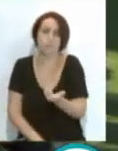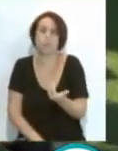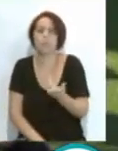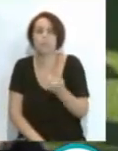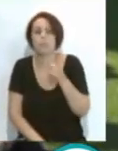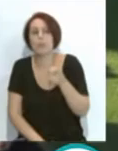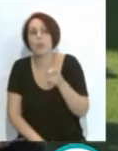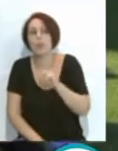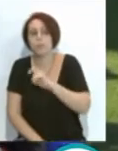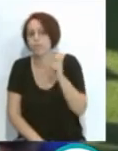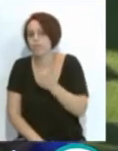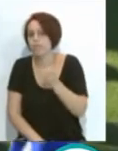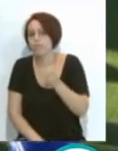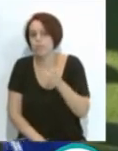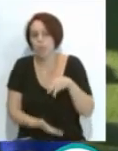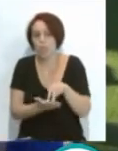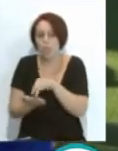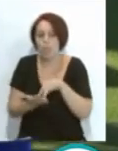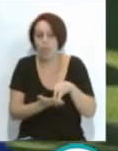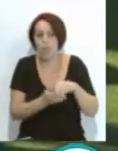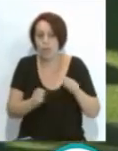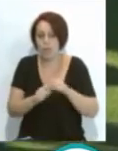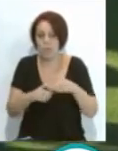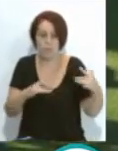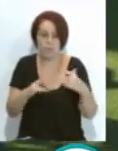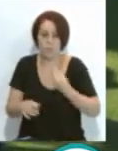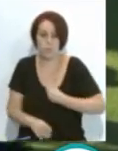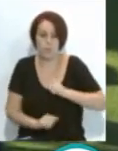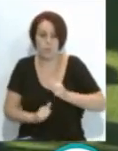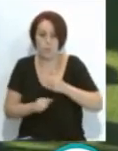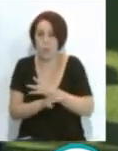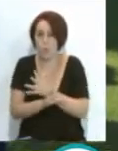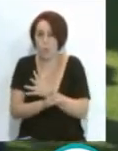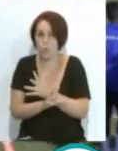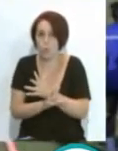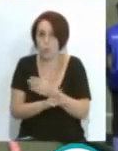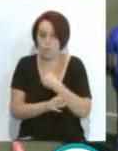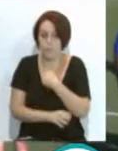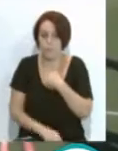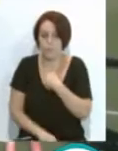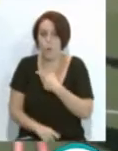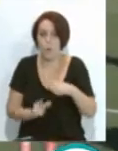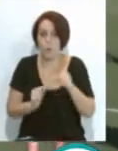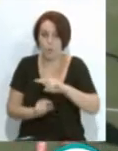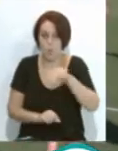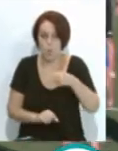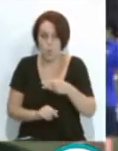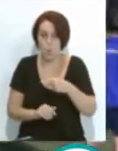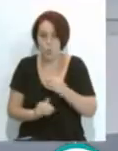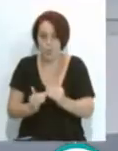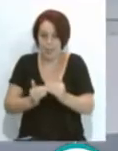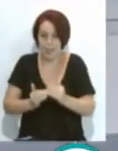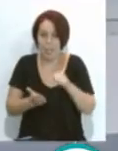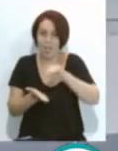estuvo en varias demarcaciones en el mismo partido. Empezó jugando como segundo punta, bajó un poco al centro del